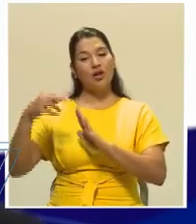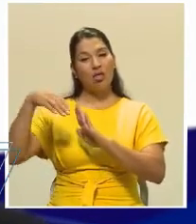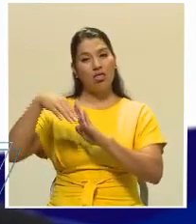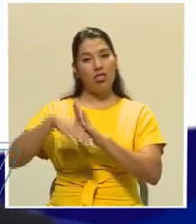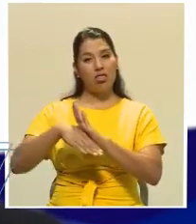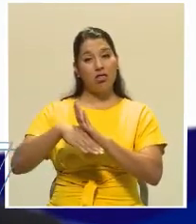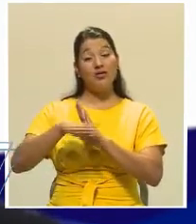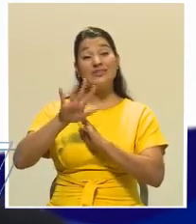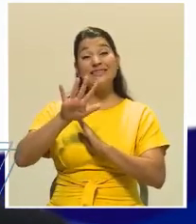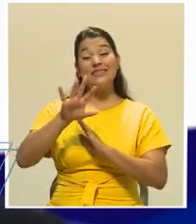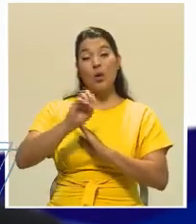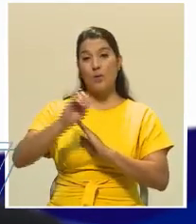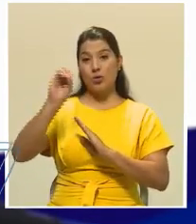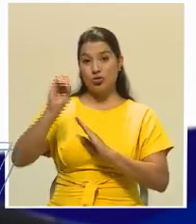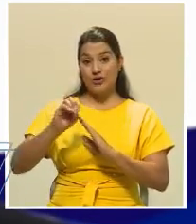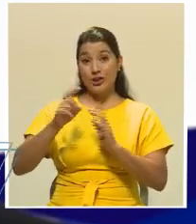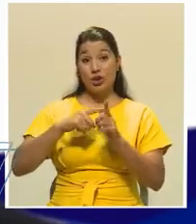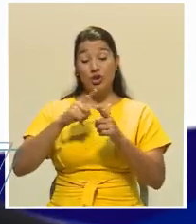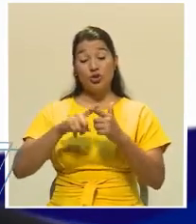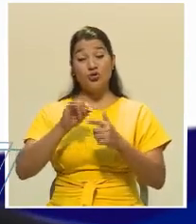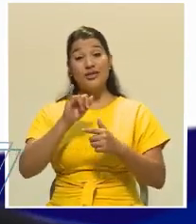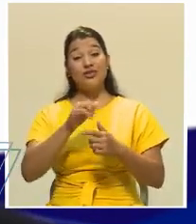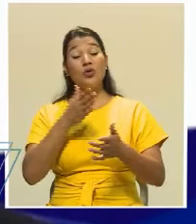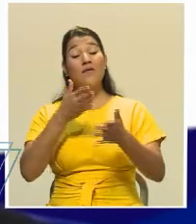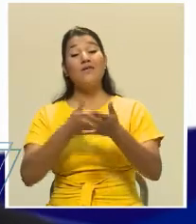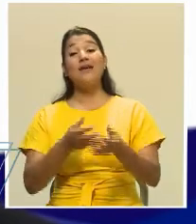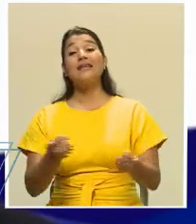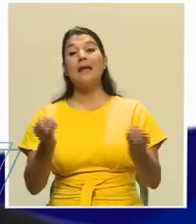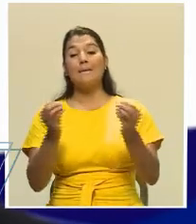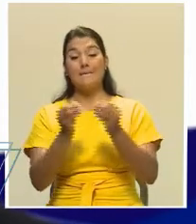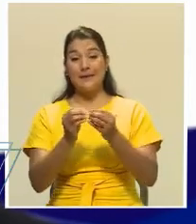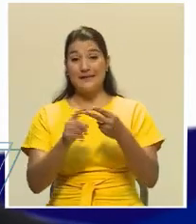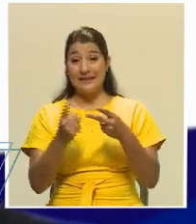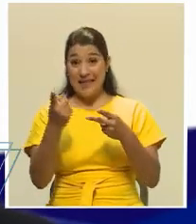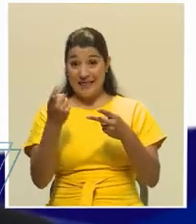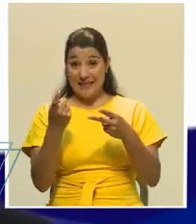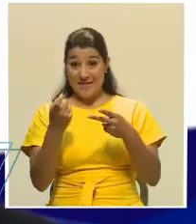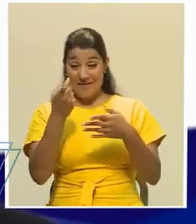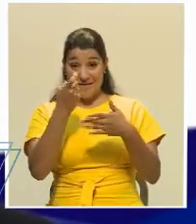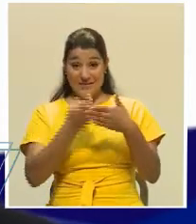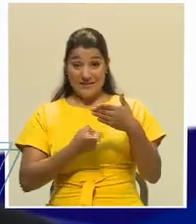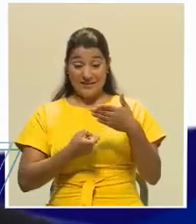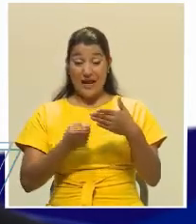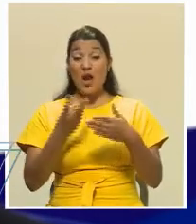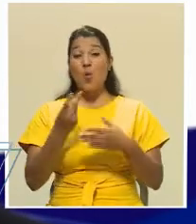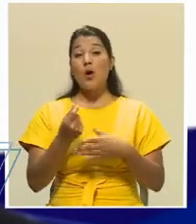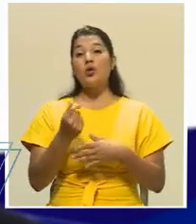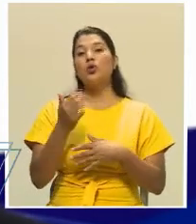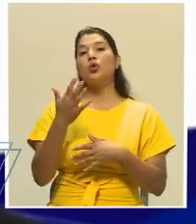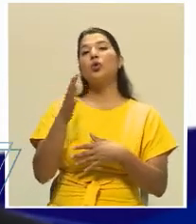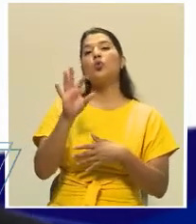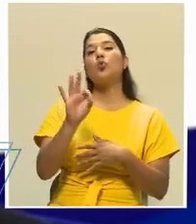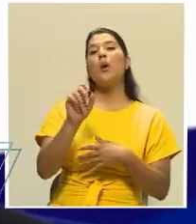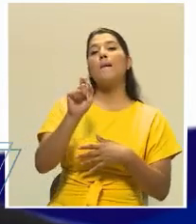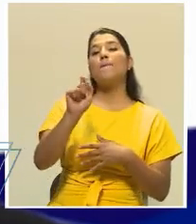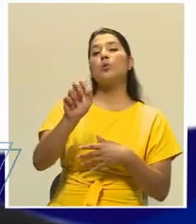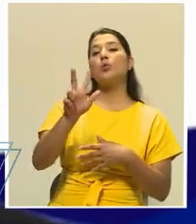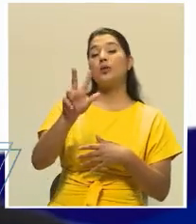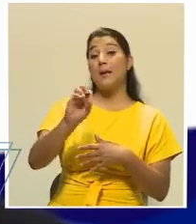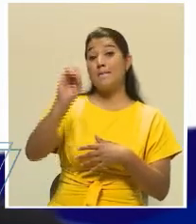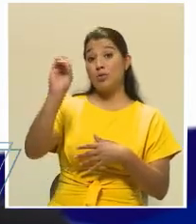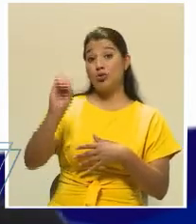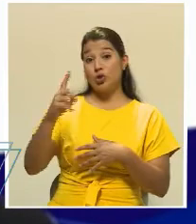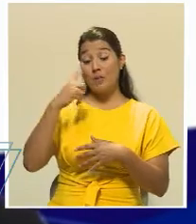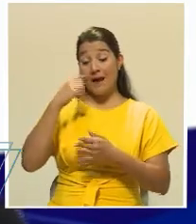el deterioro. El déficit fiscal que se está viendo es de un 9,3% a final